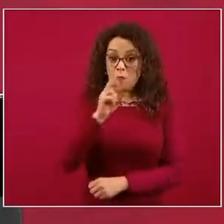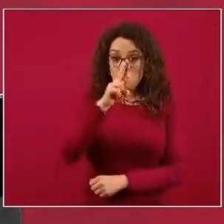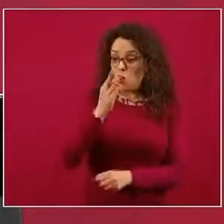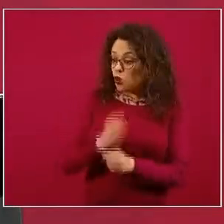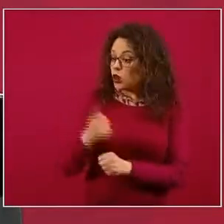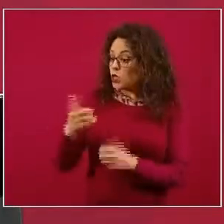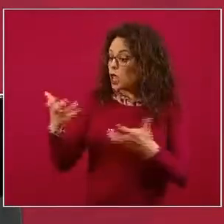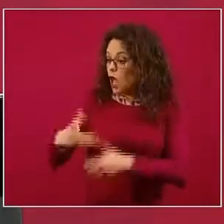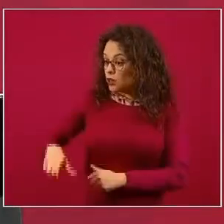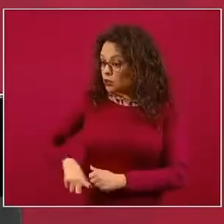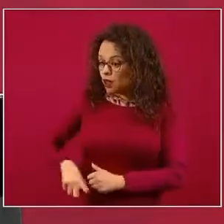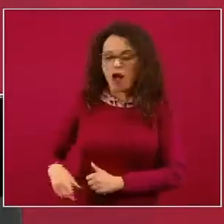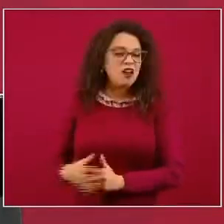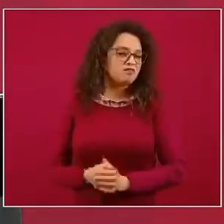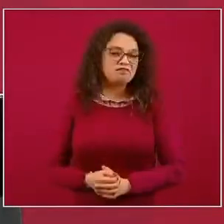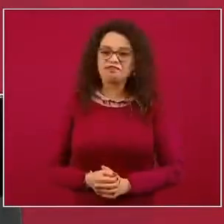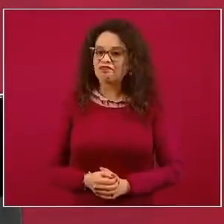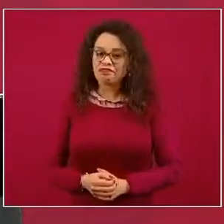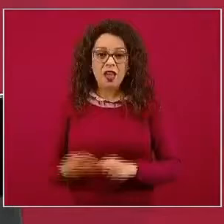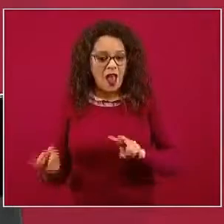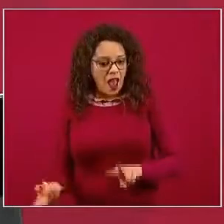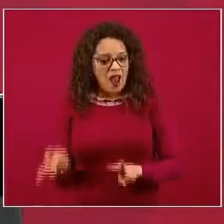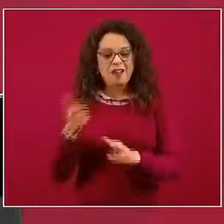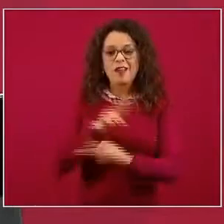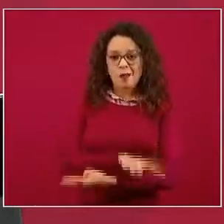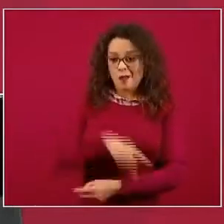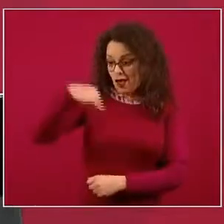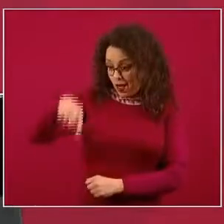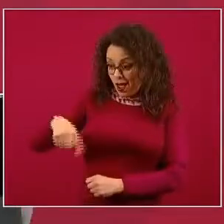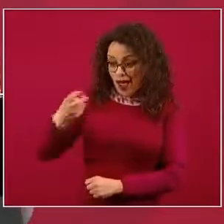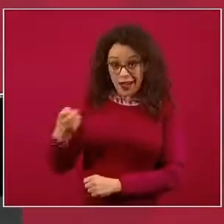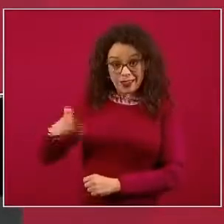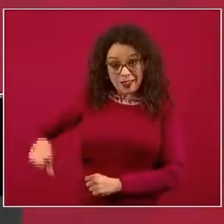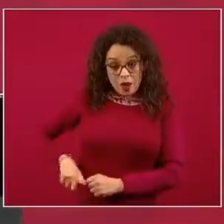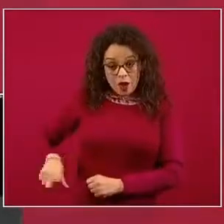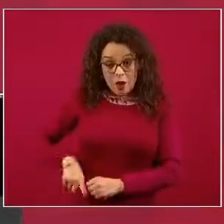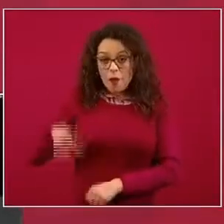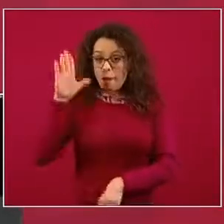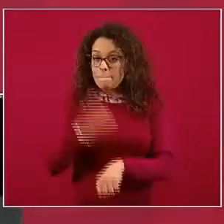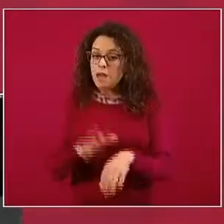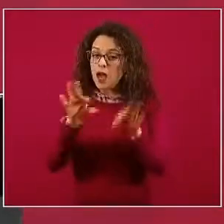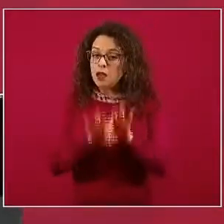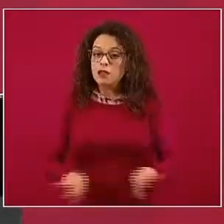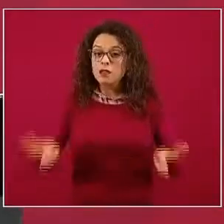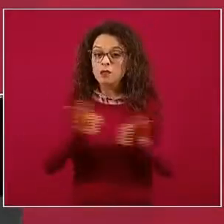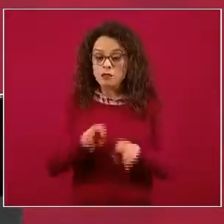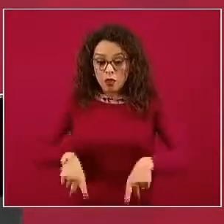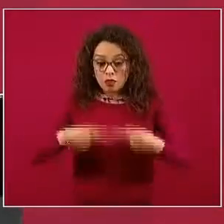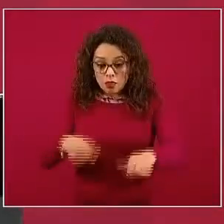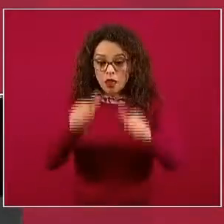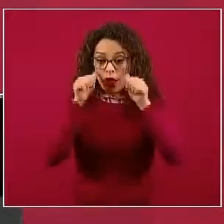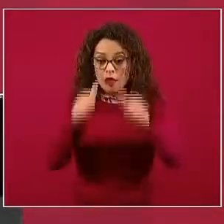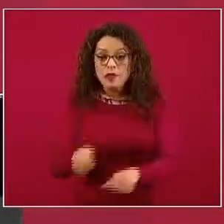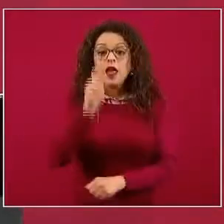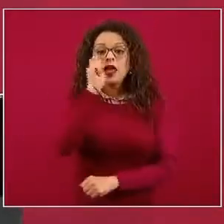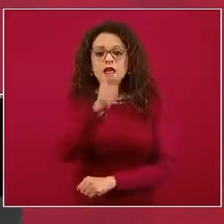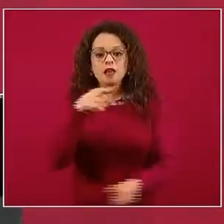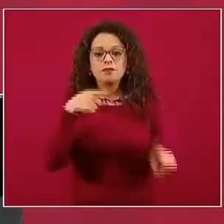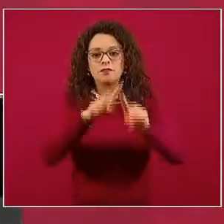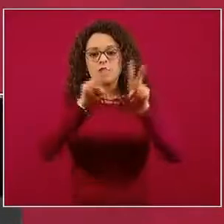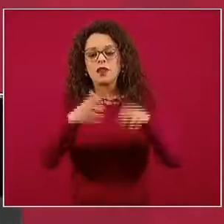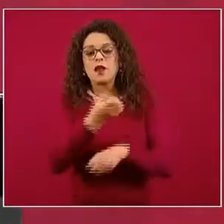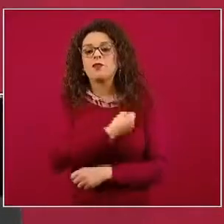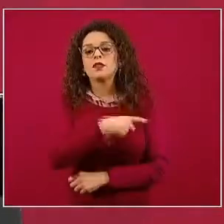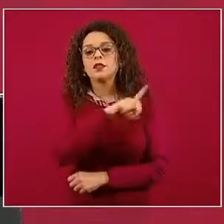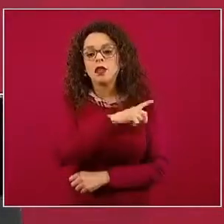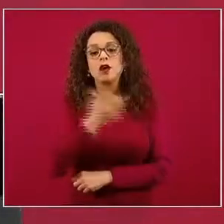contrario, una de las prioridades de este gobierno es la salud y el programa, la intención es tener una